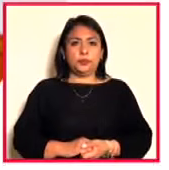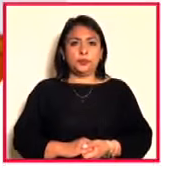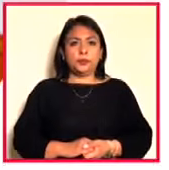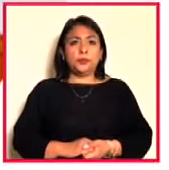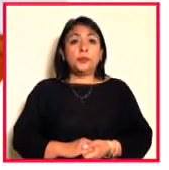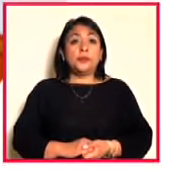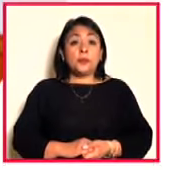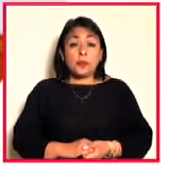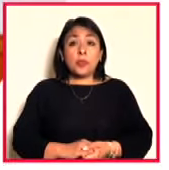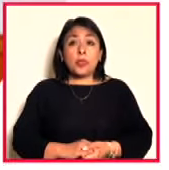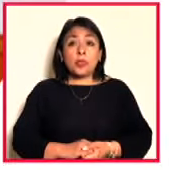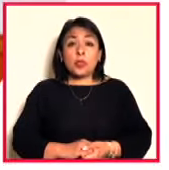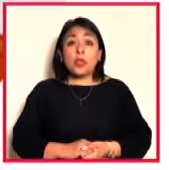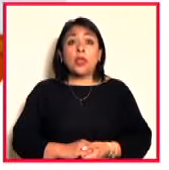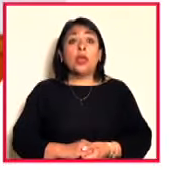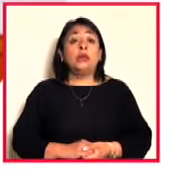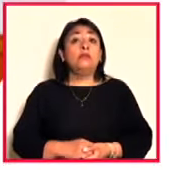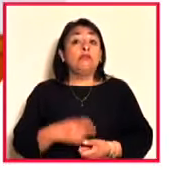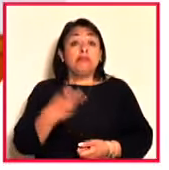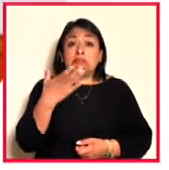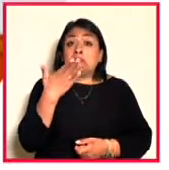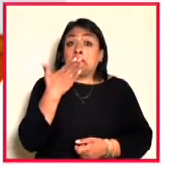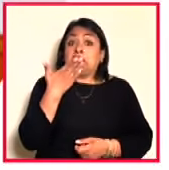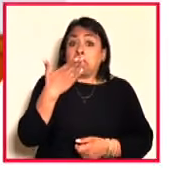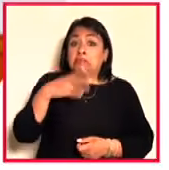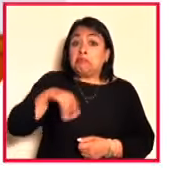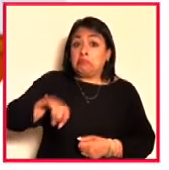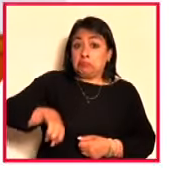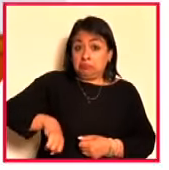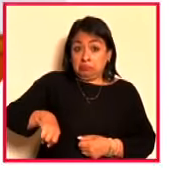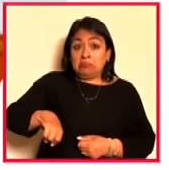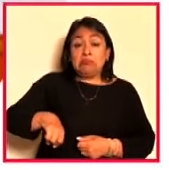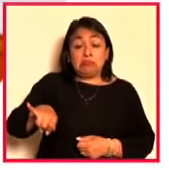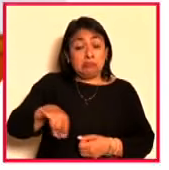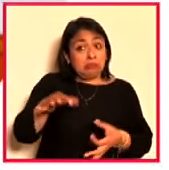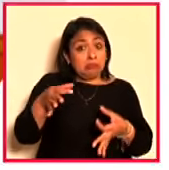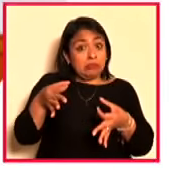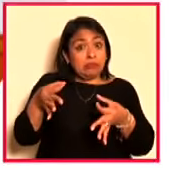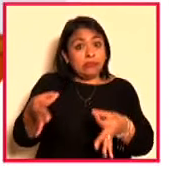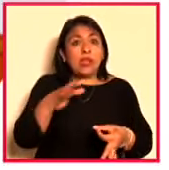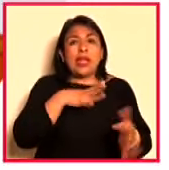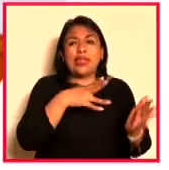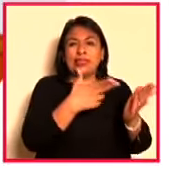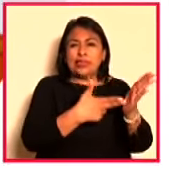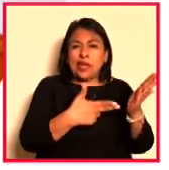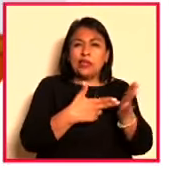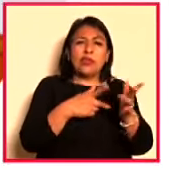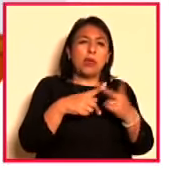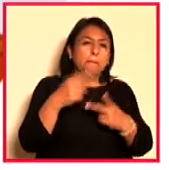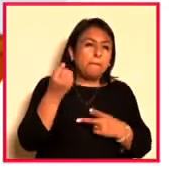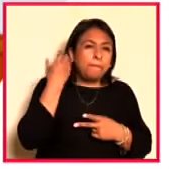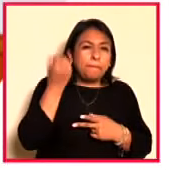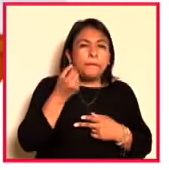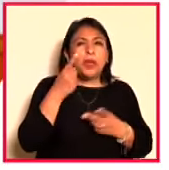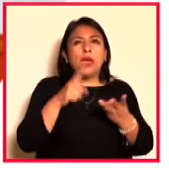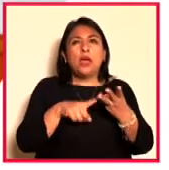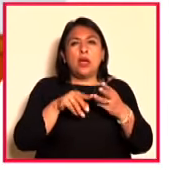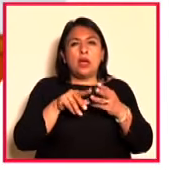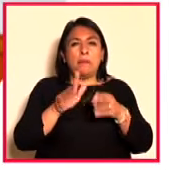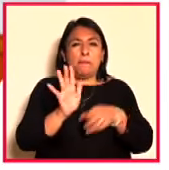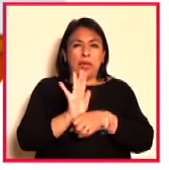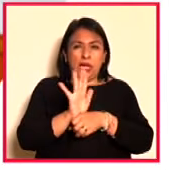Oigan, esto está muy, muy bueno, muy, muy atractivo por medio de talleres, conversatorios, proyecciones. Actrices